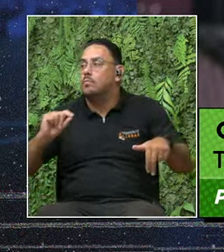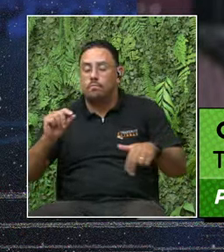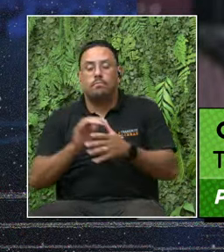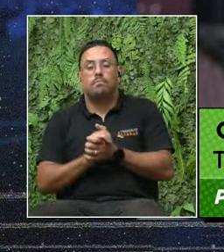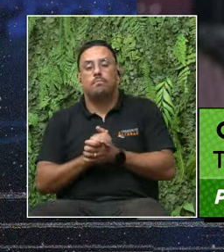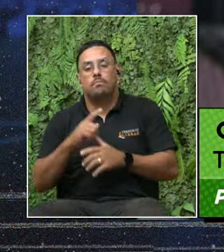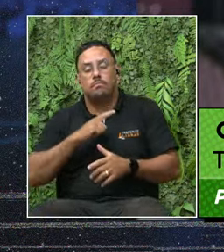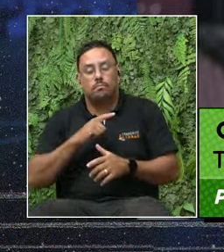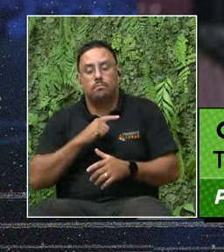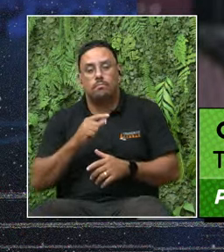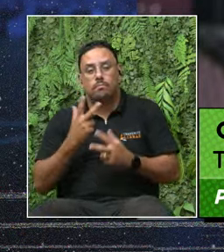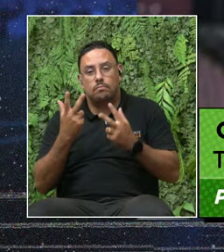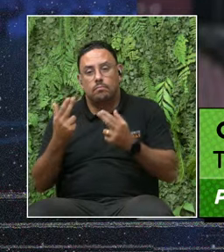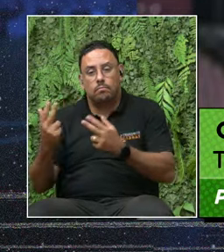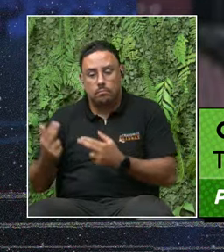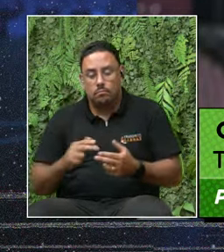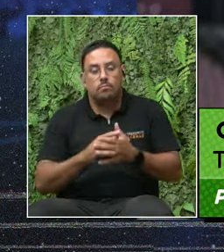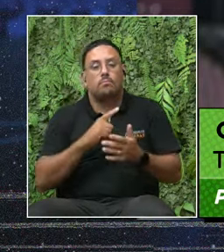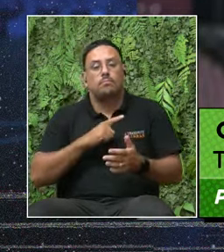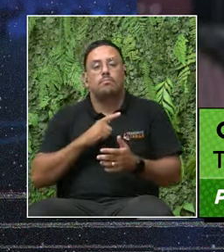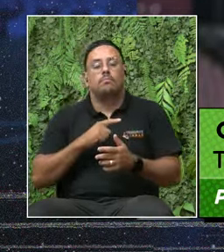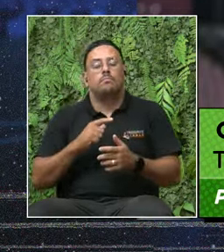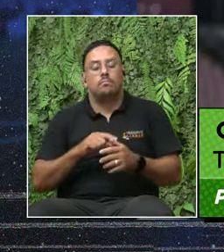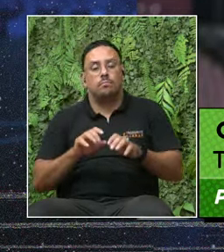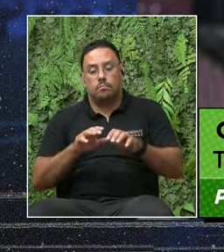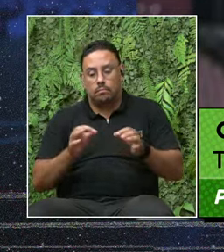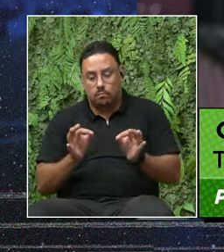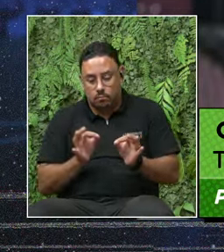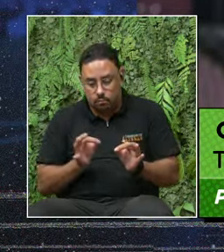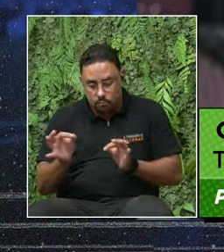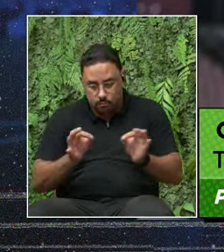que estaba haciendo con una